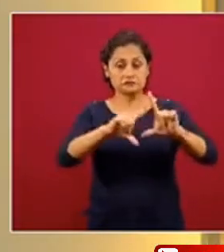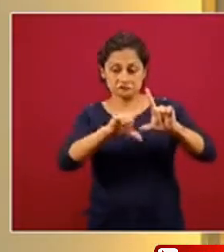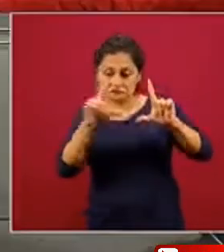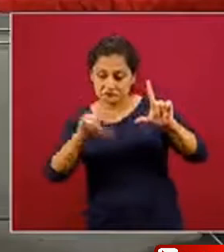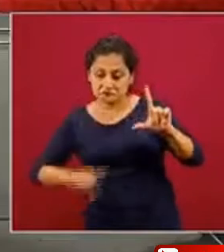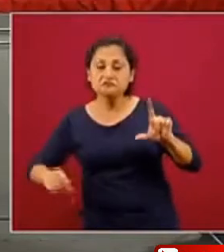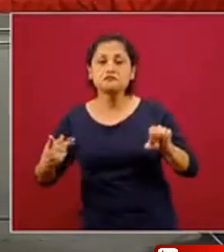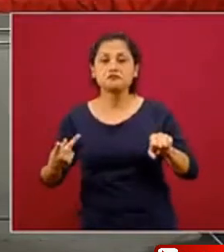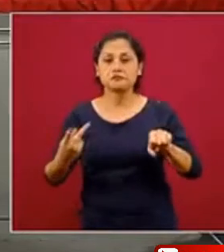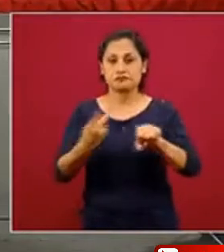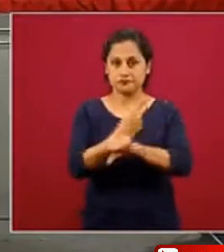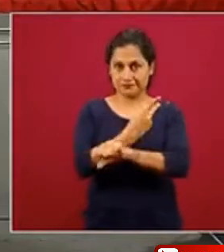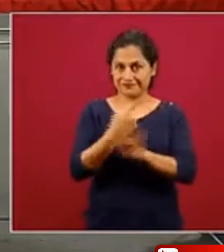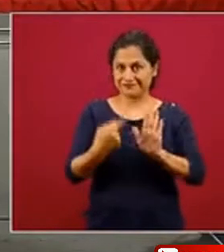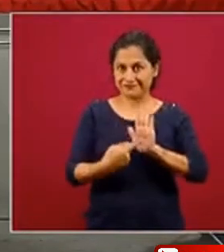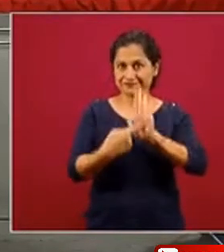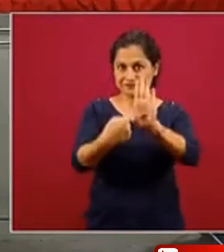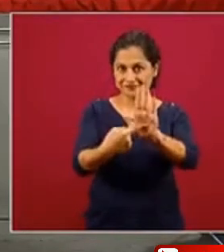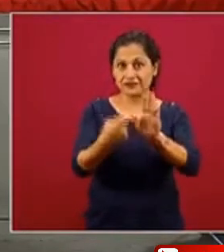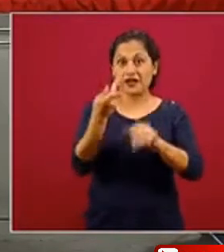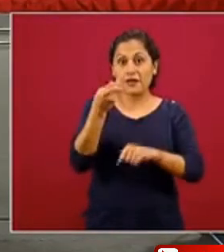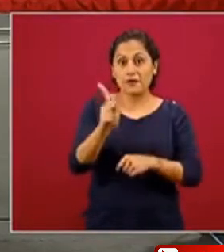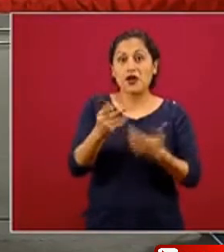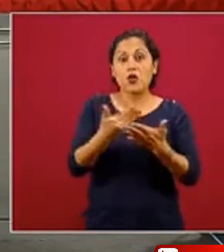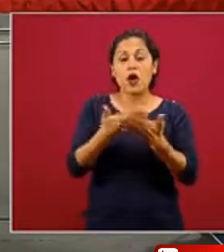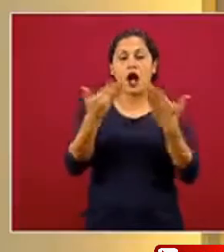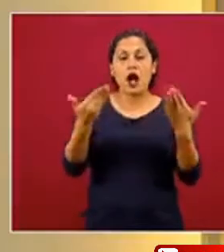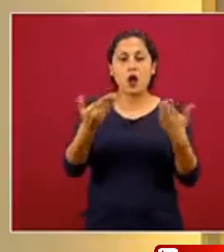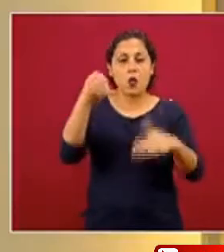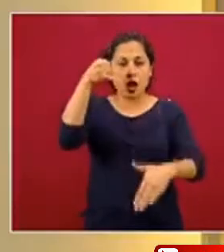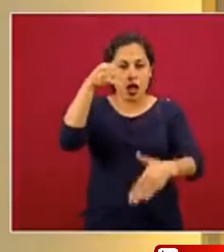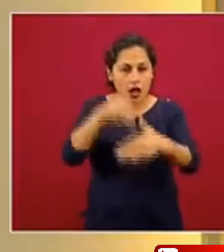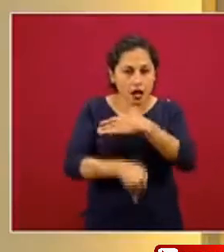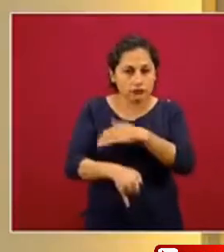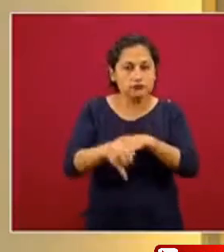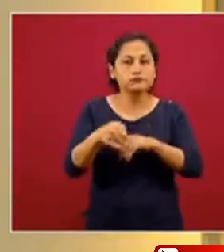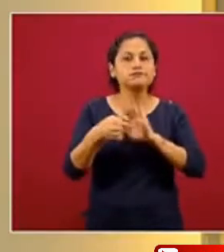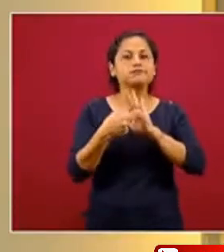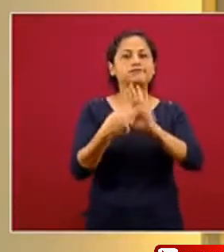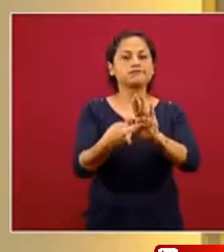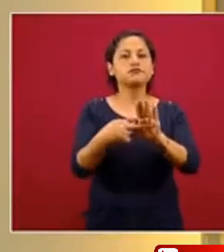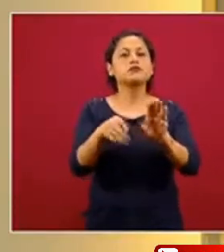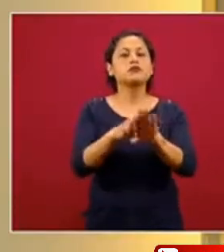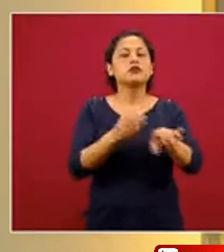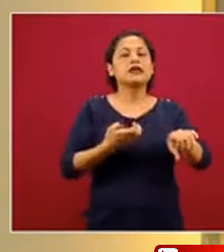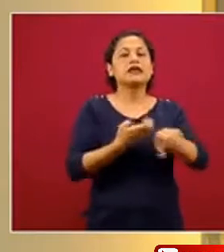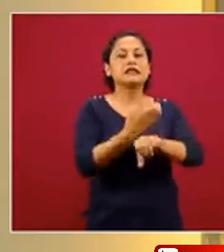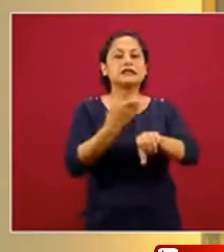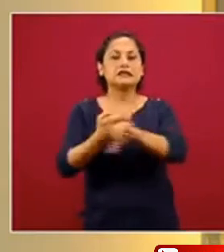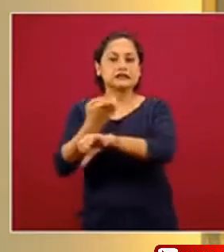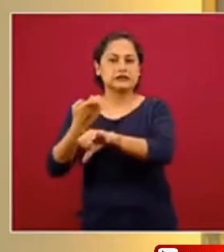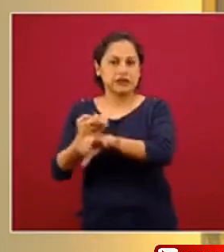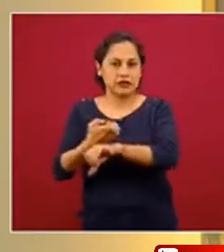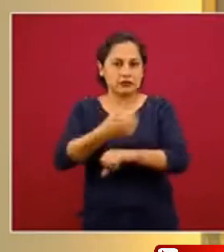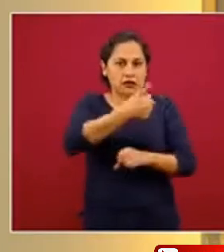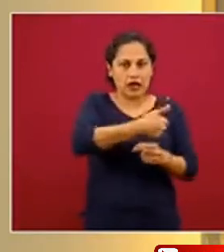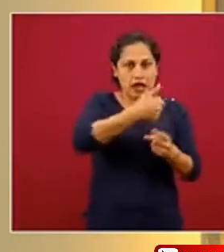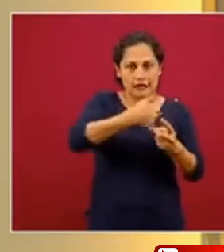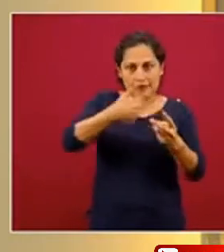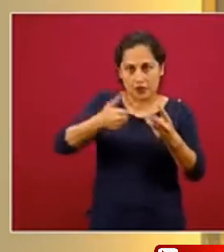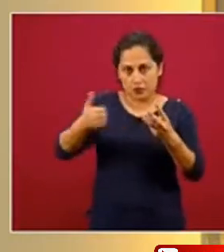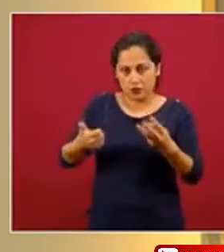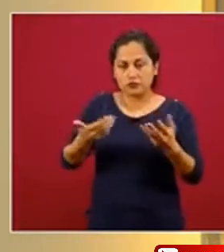empezar a comentar realidades estatales, detalles sobre cómo está contribuyendo cada estado a